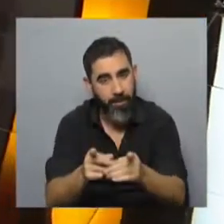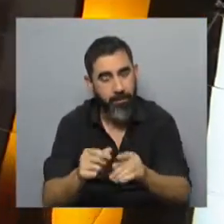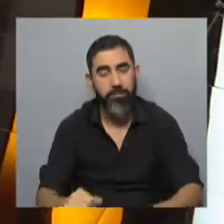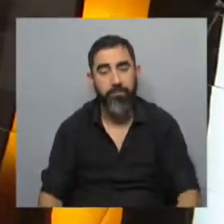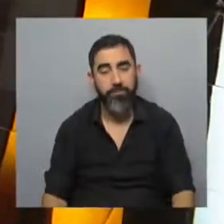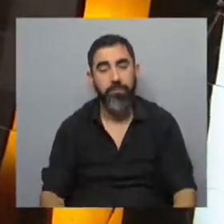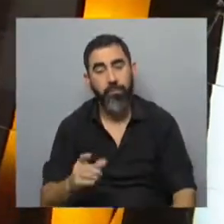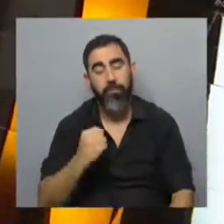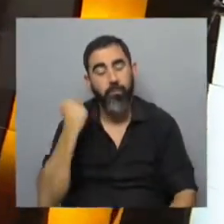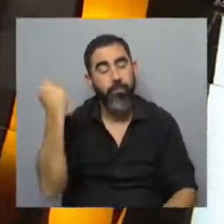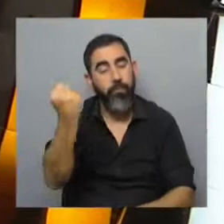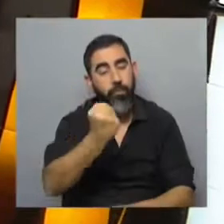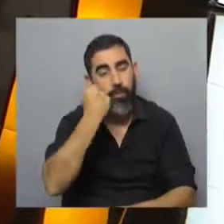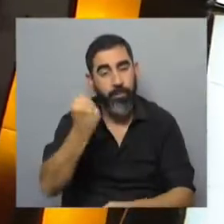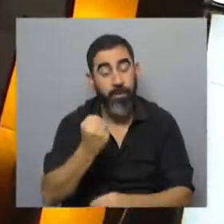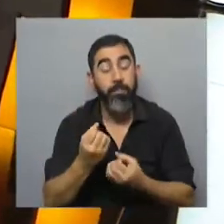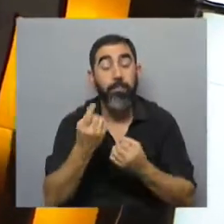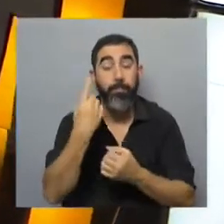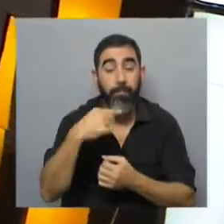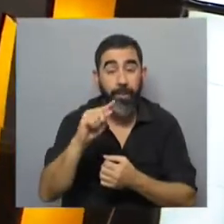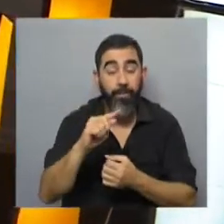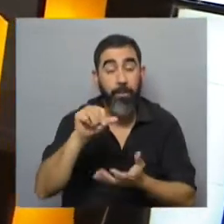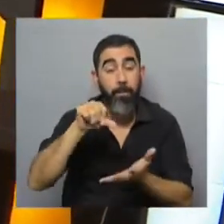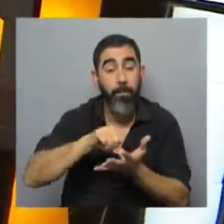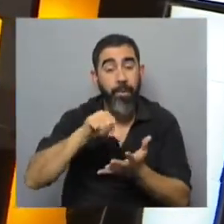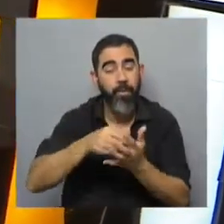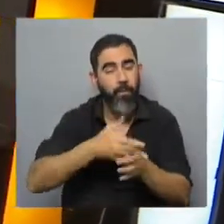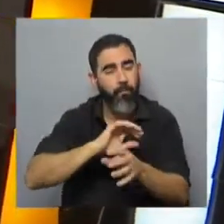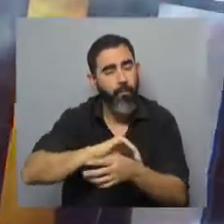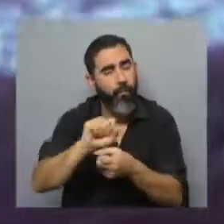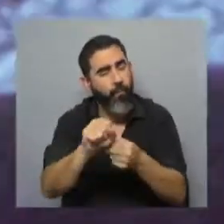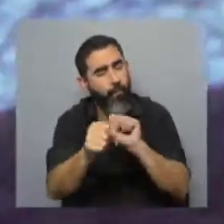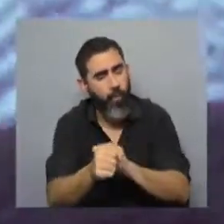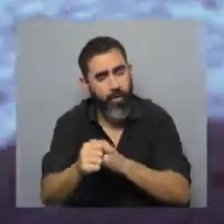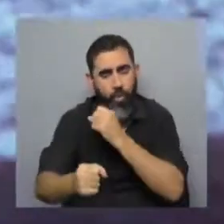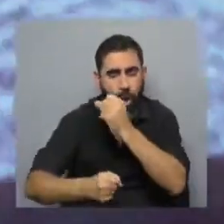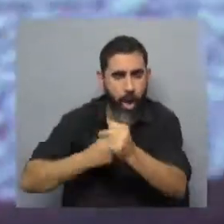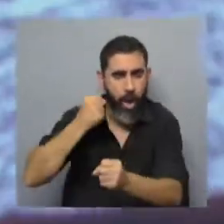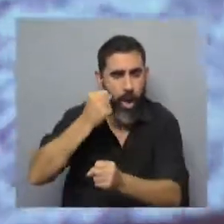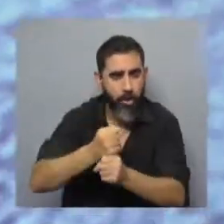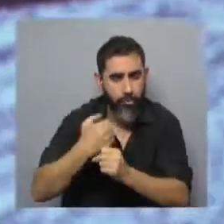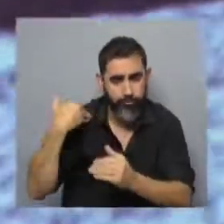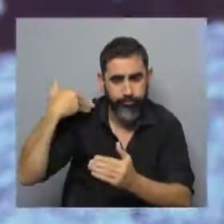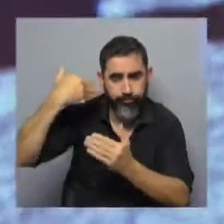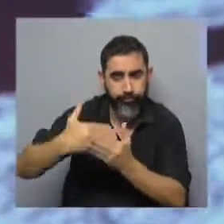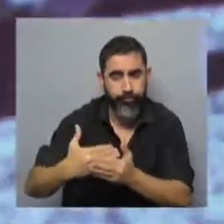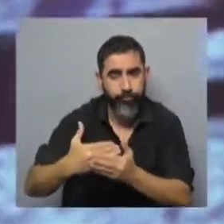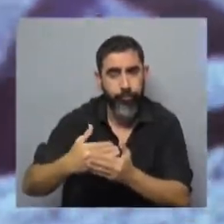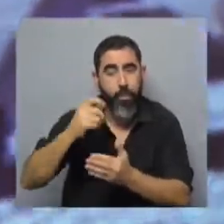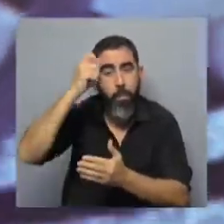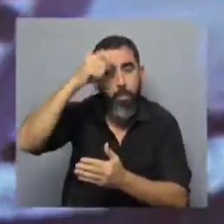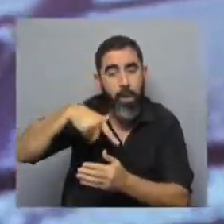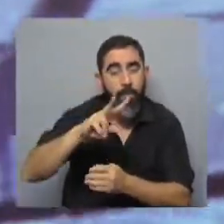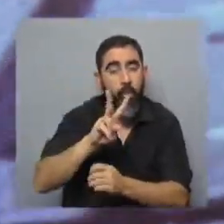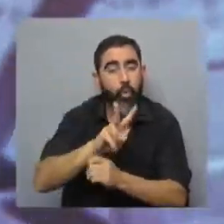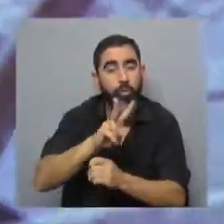es indispensable. Lo que pasa es que el país ha hecho un esfuerzo muy grande en los últimos años de generar planes para conservar